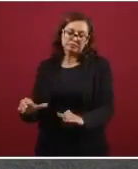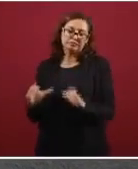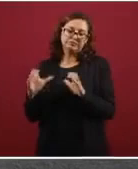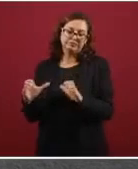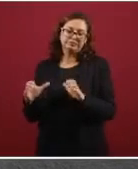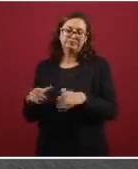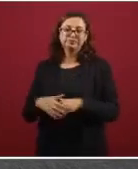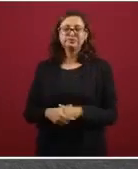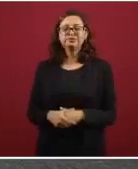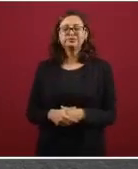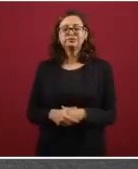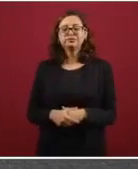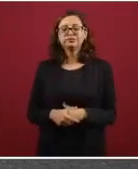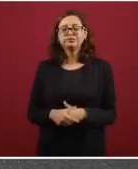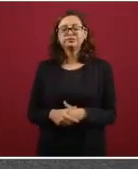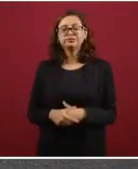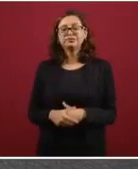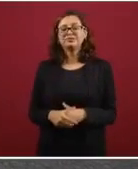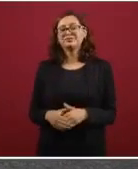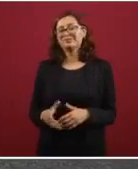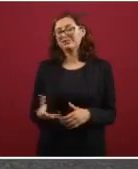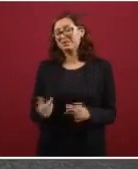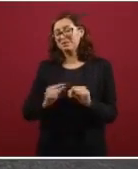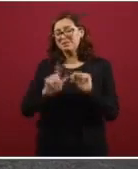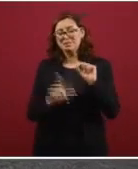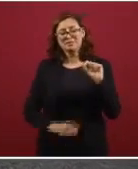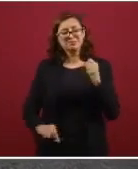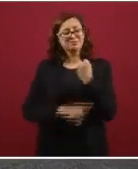Tenemos muchos problemas de diabetes,